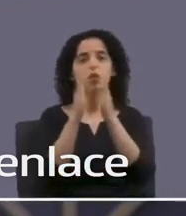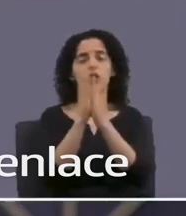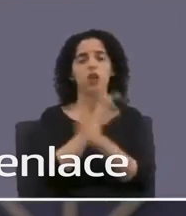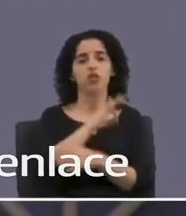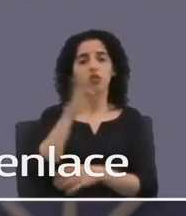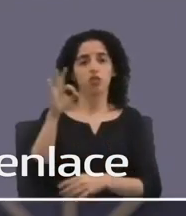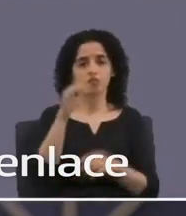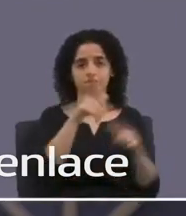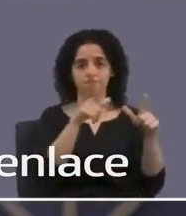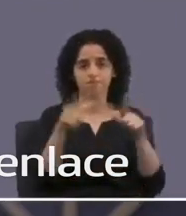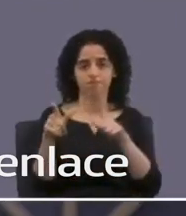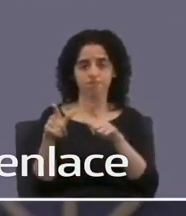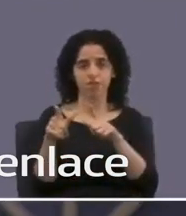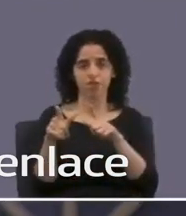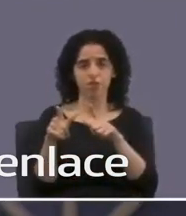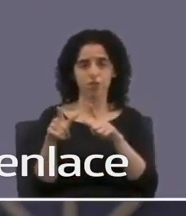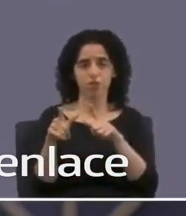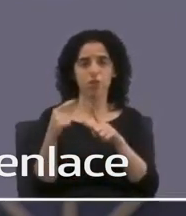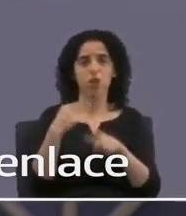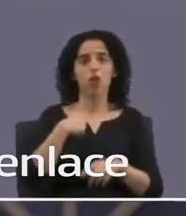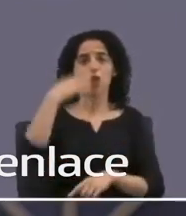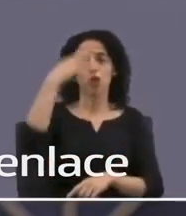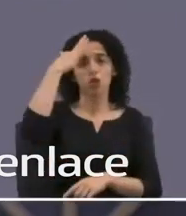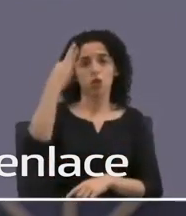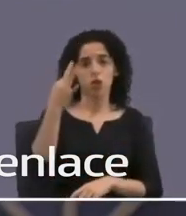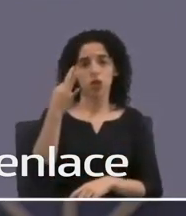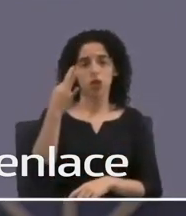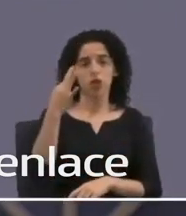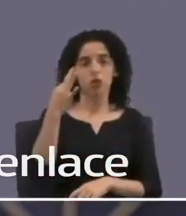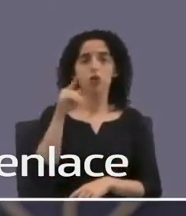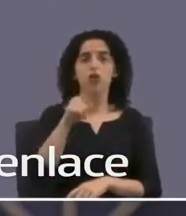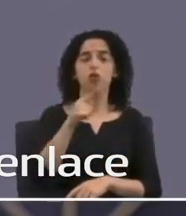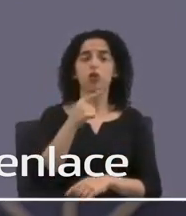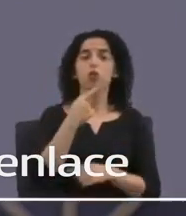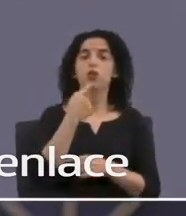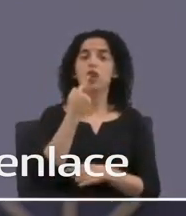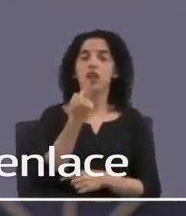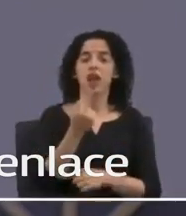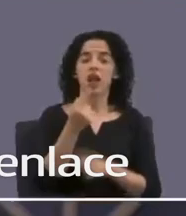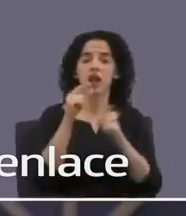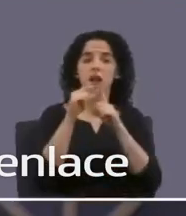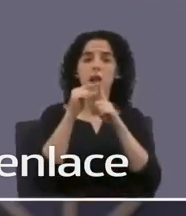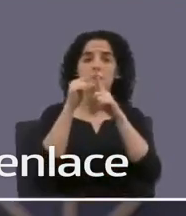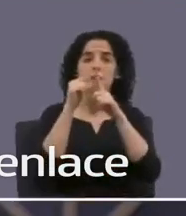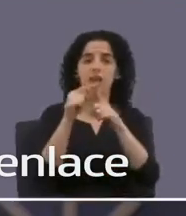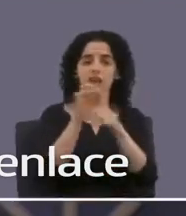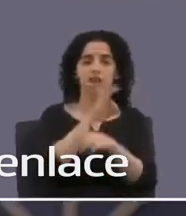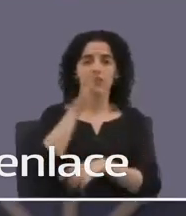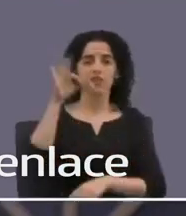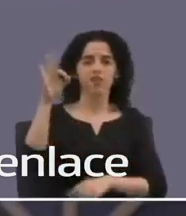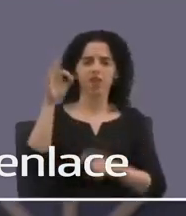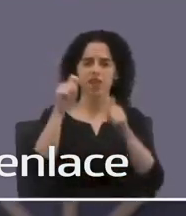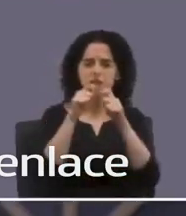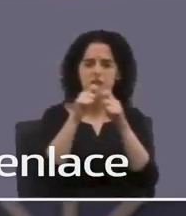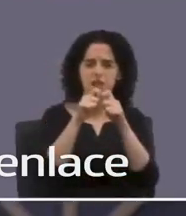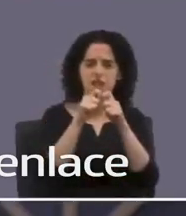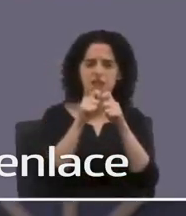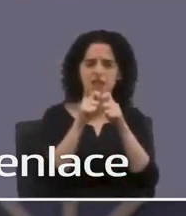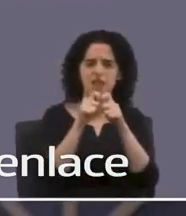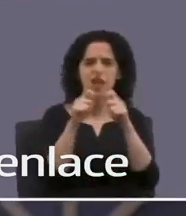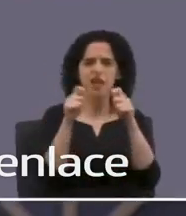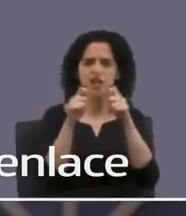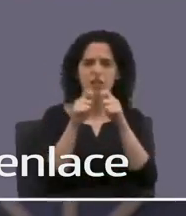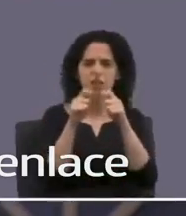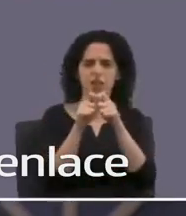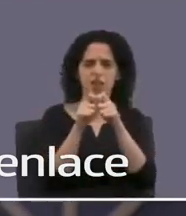Vamos a hacer una oración de fe. ¿Estás listo? Y yo quiero que tú declares tu palabra de fe